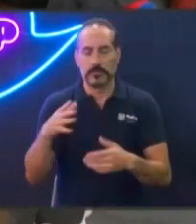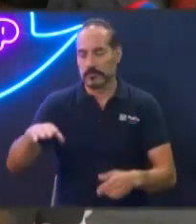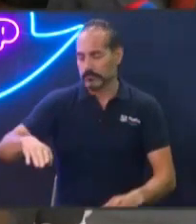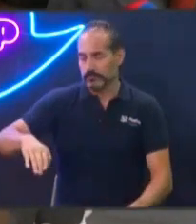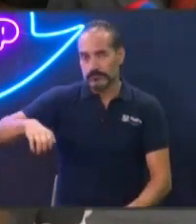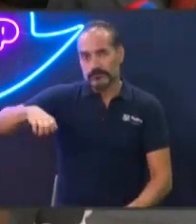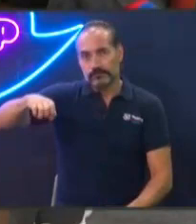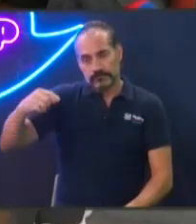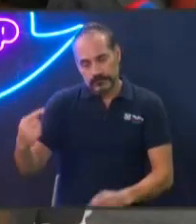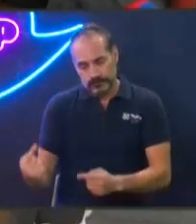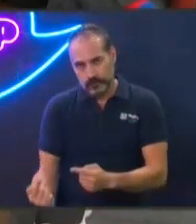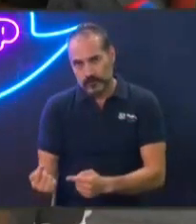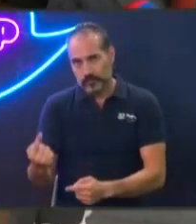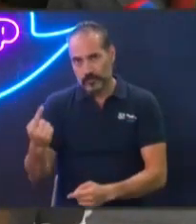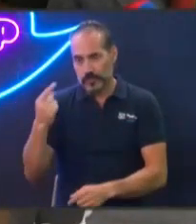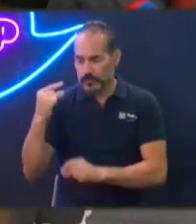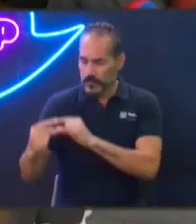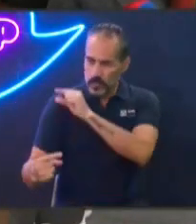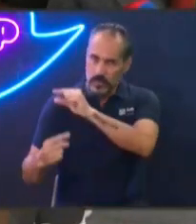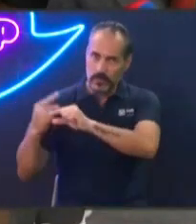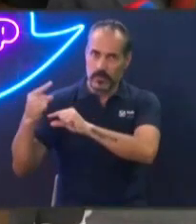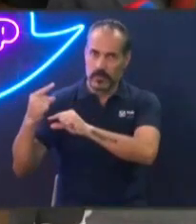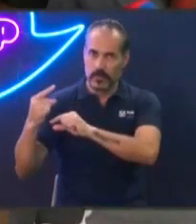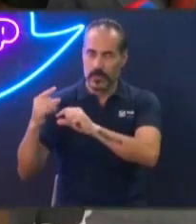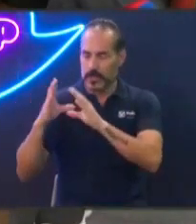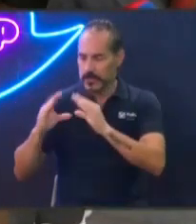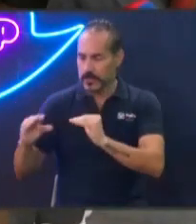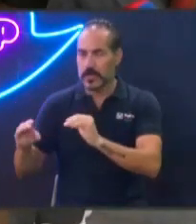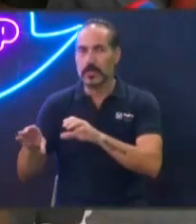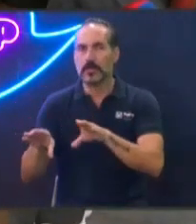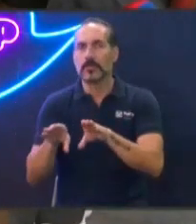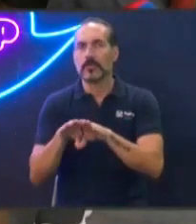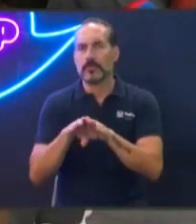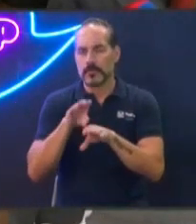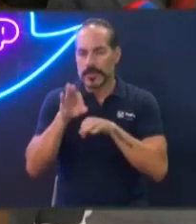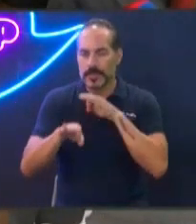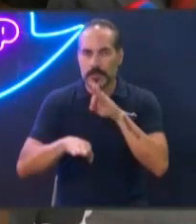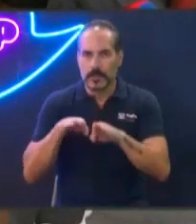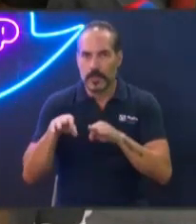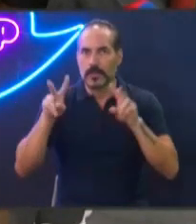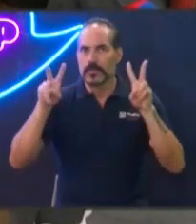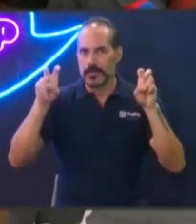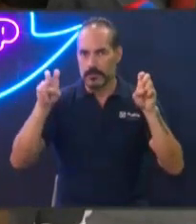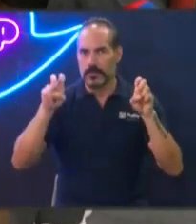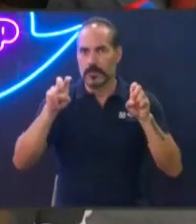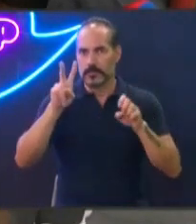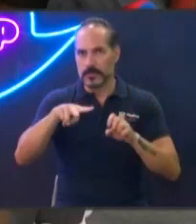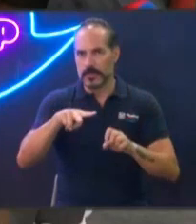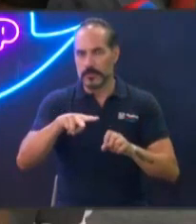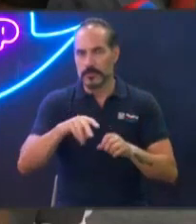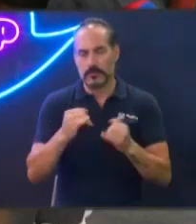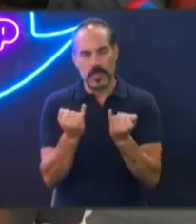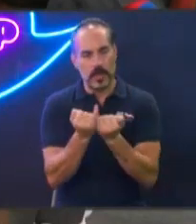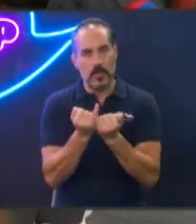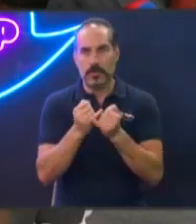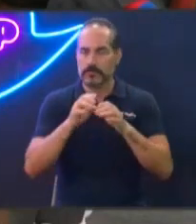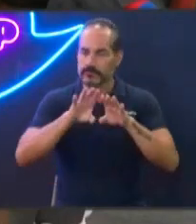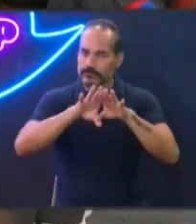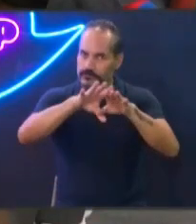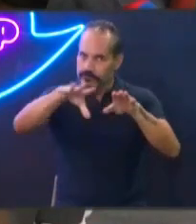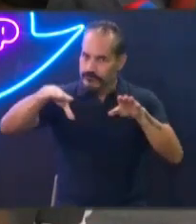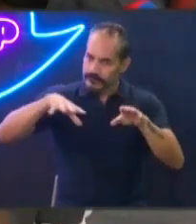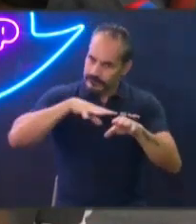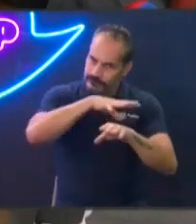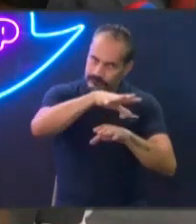orientando a las familias de cómo interactuar Cómo tratar este tipo de temas y también a la comunidad en general de Eh pues